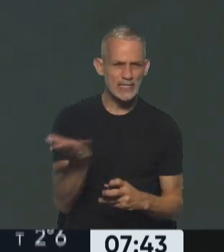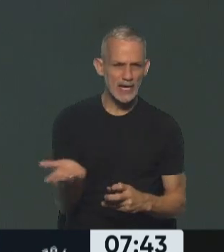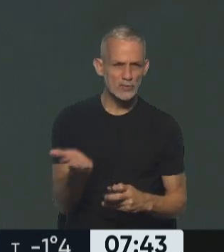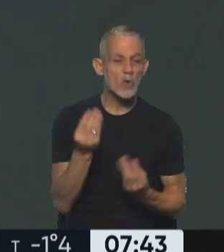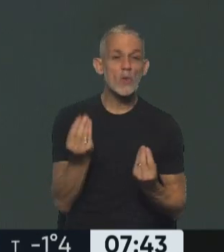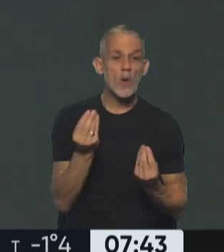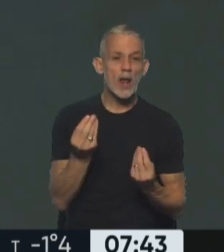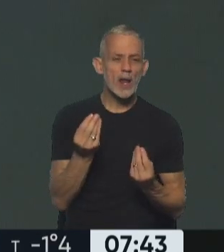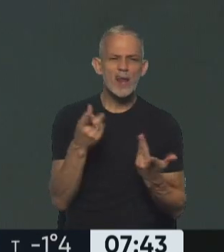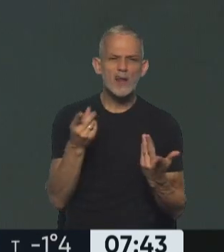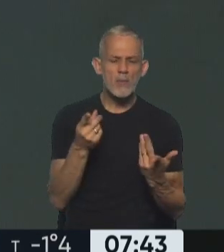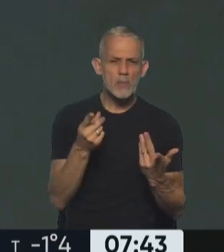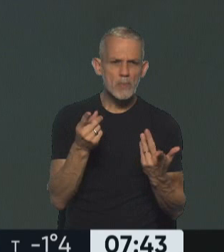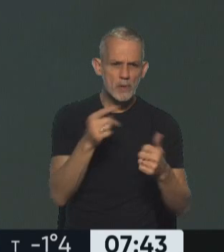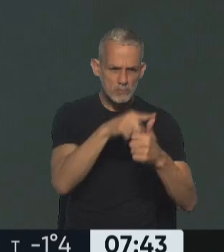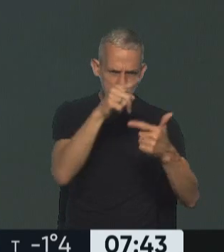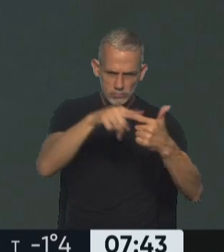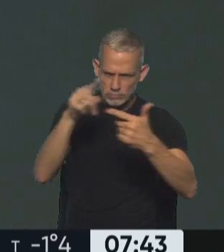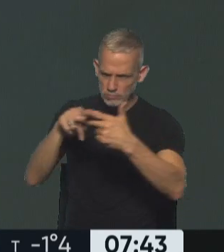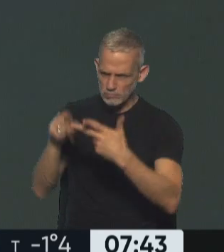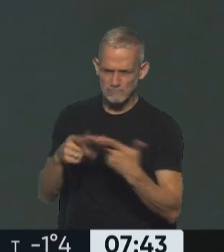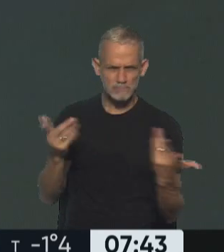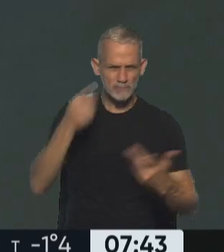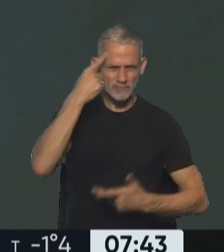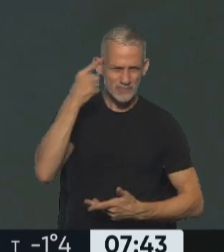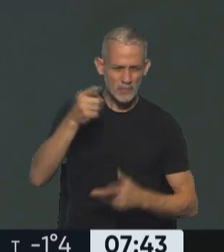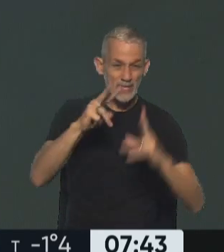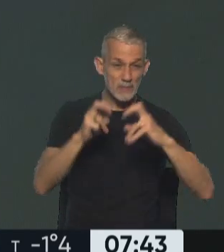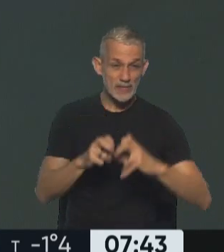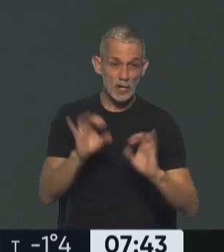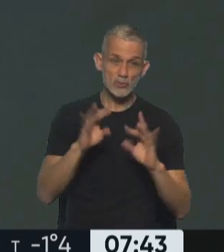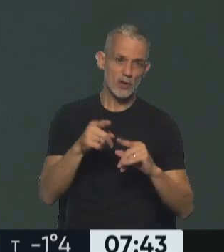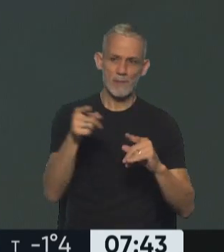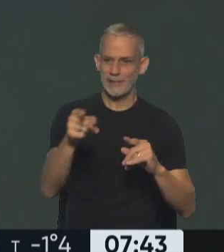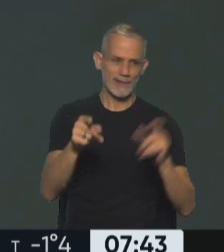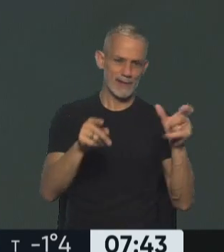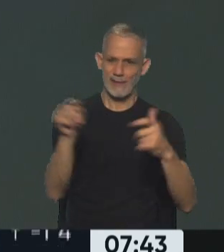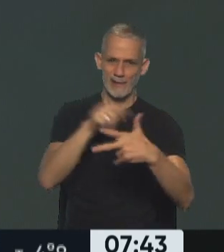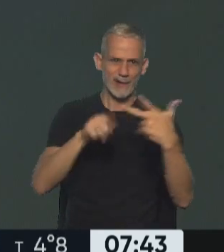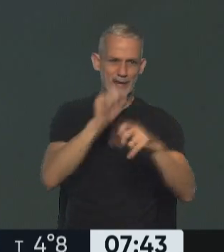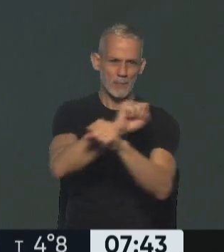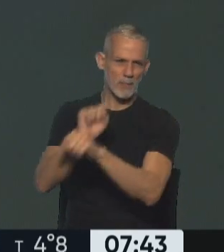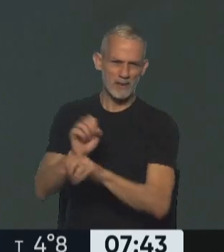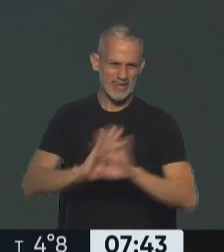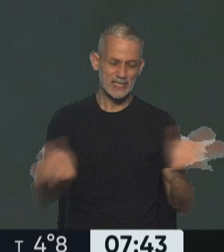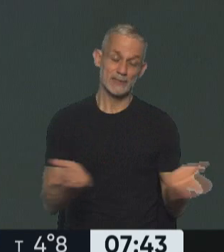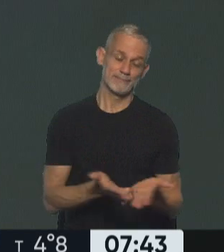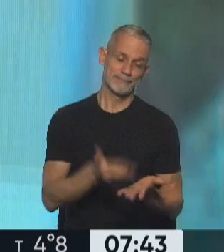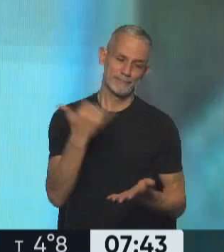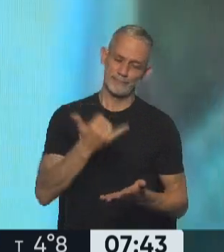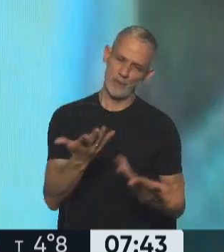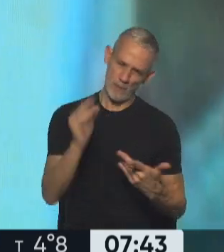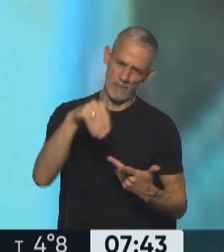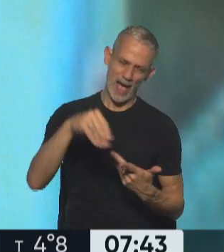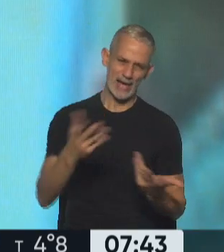es la de qué hay detrás de todo esto, porque suponer que la investigación se agota en estos tres detenidos es una ingenuidad. Sí, también habrá